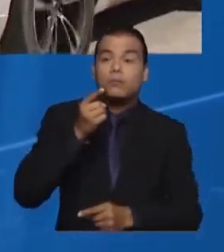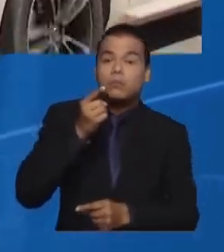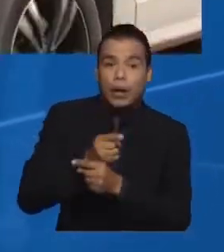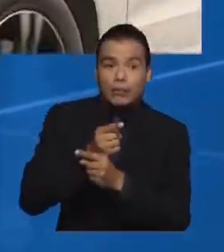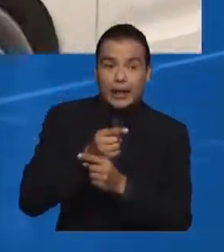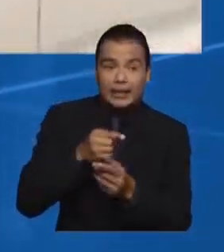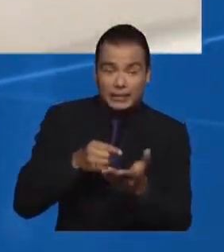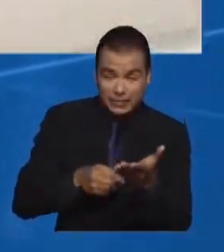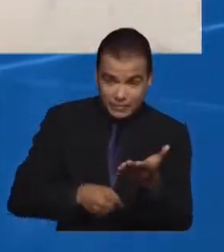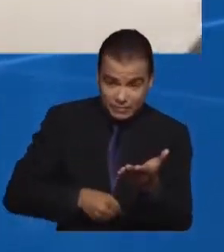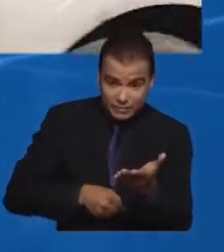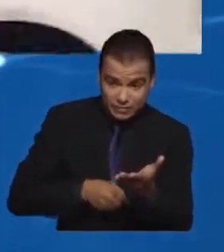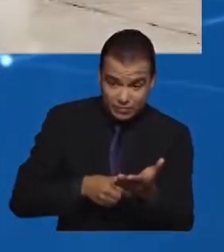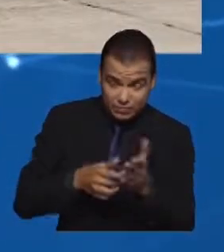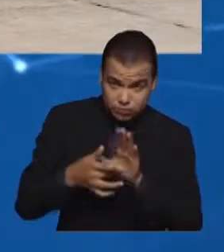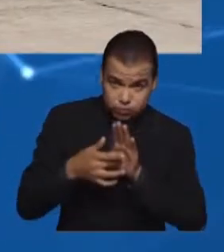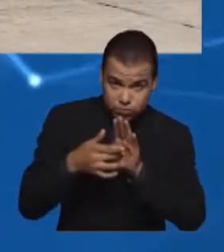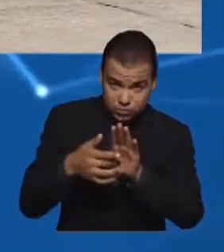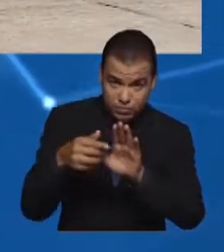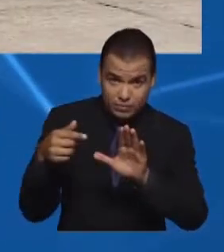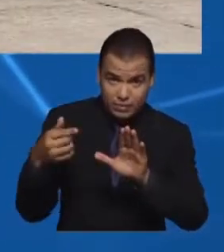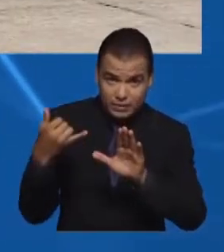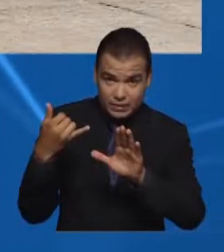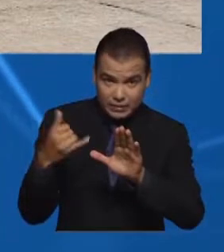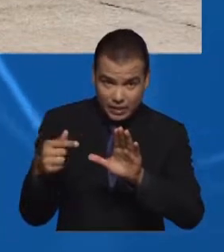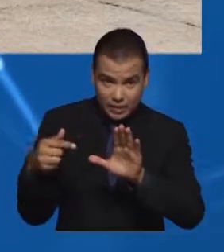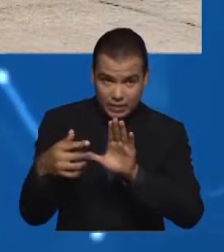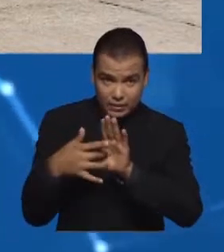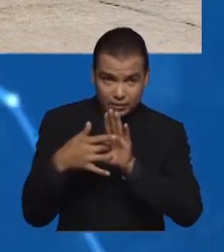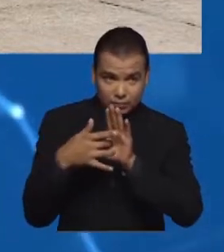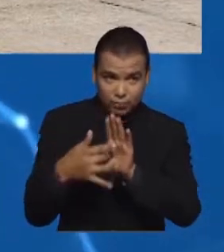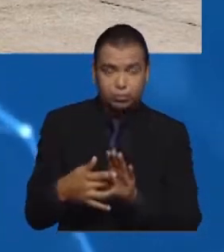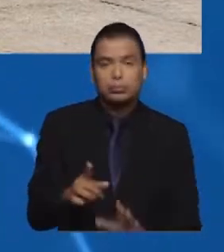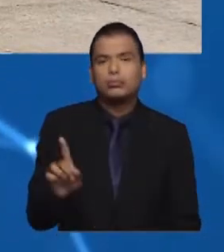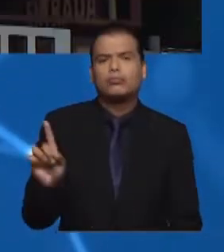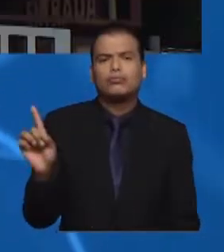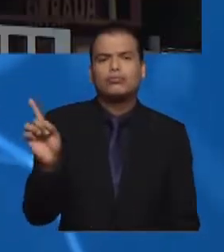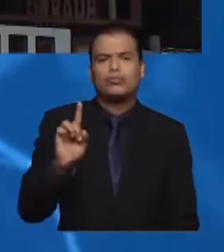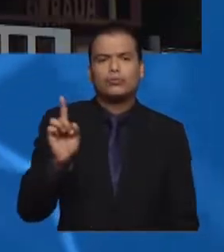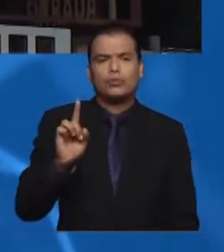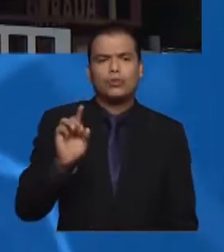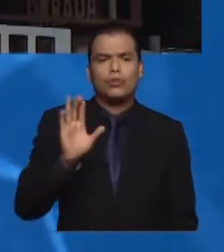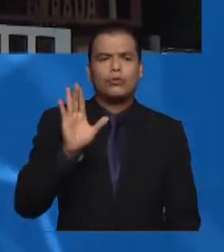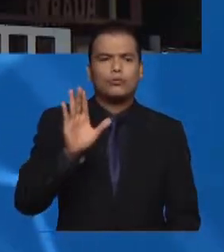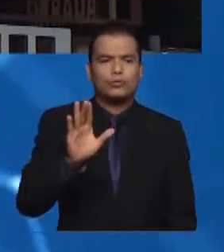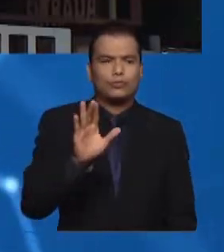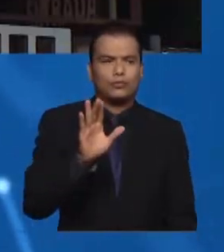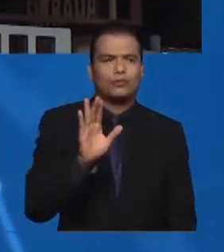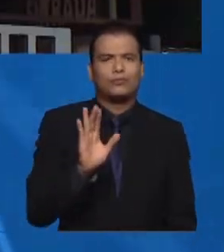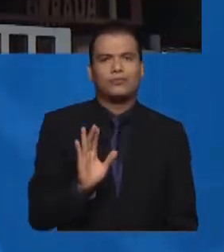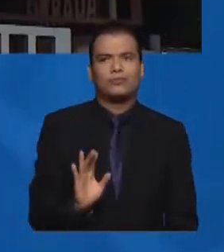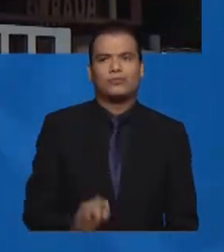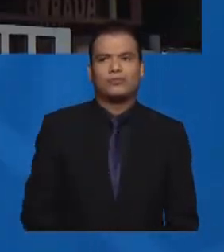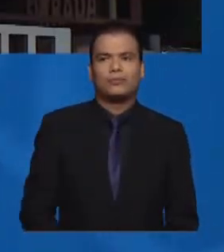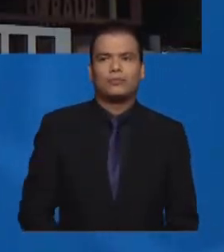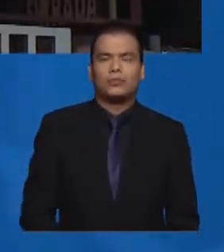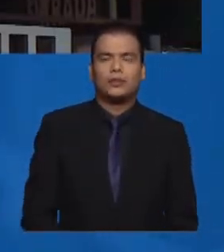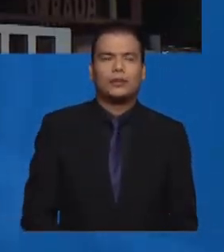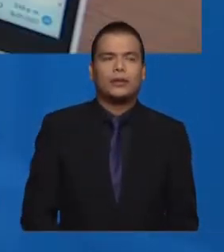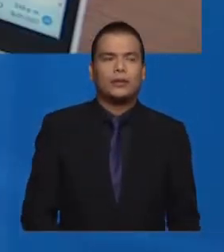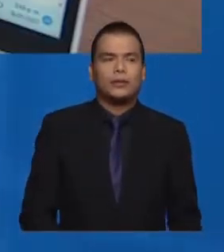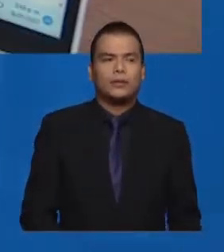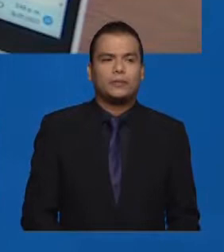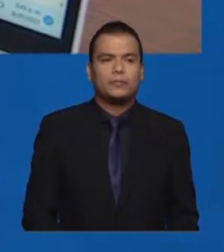ha sido publicada en la Gaceta Nacional, que es un paso requisito para que una ley entre en